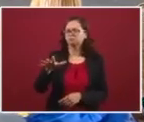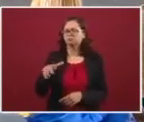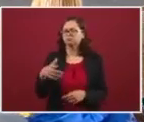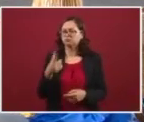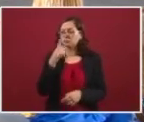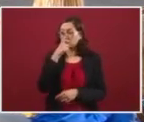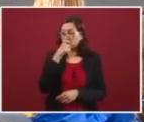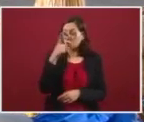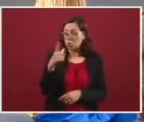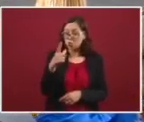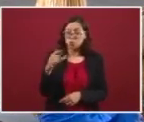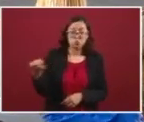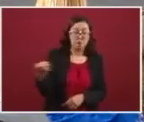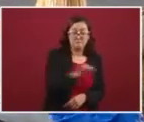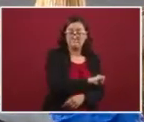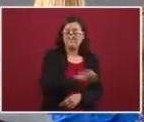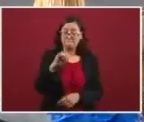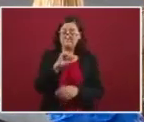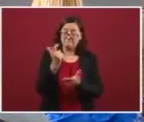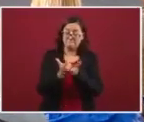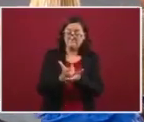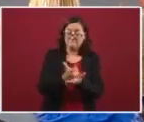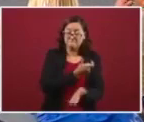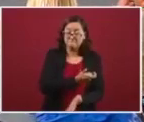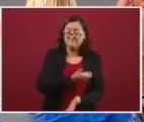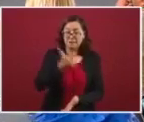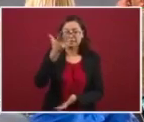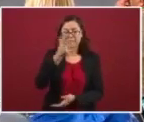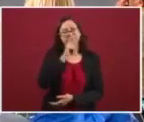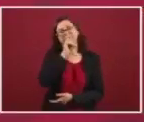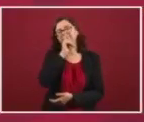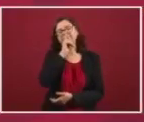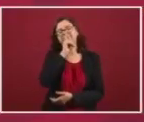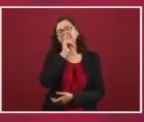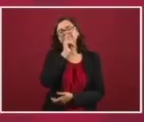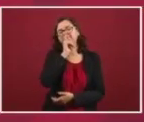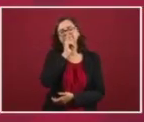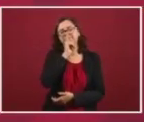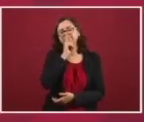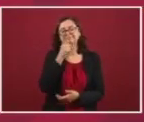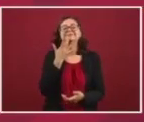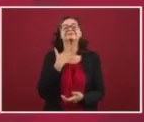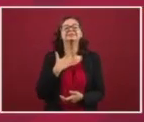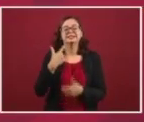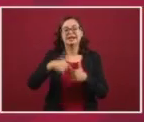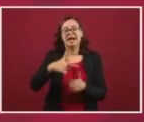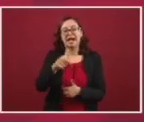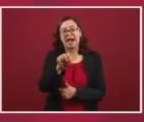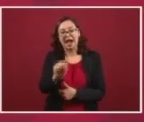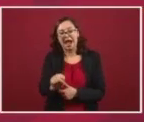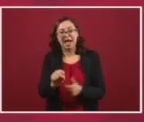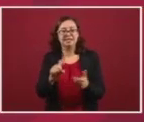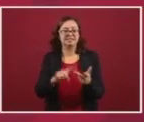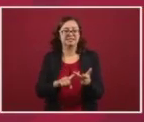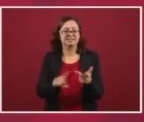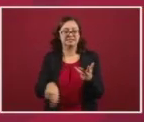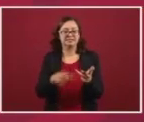reales el precio de las gasolinas, del gas, de la luz,